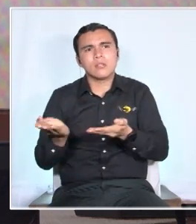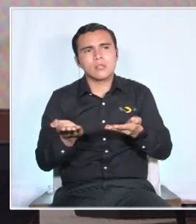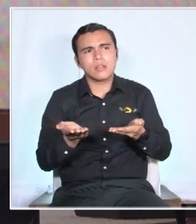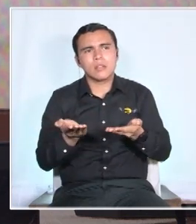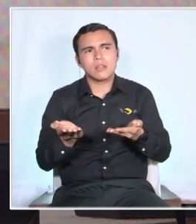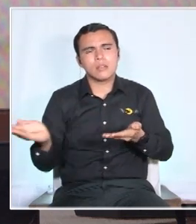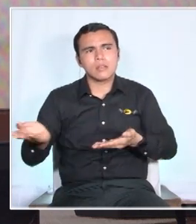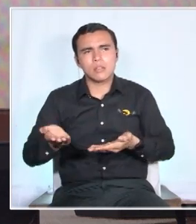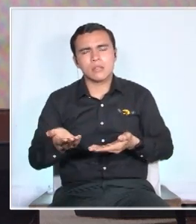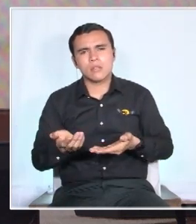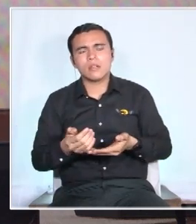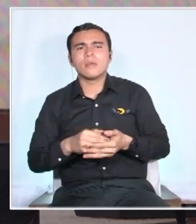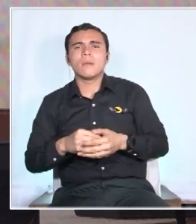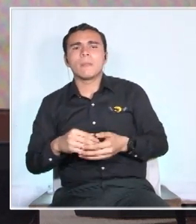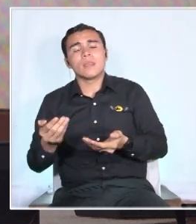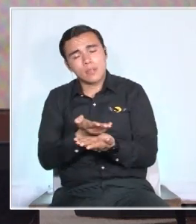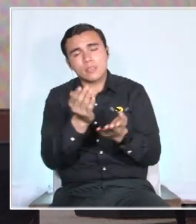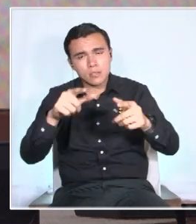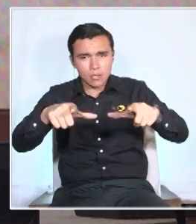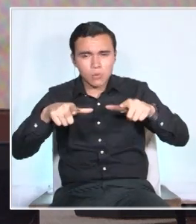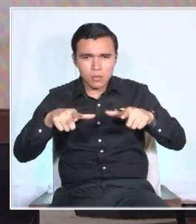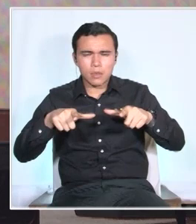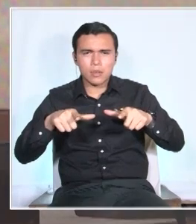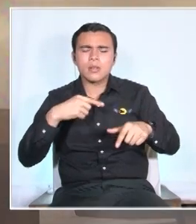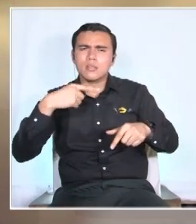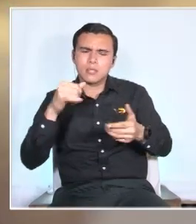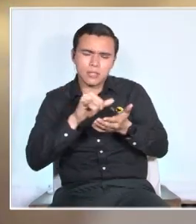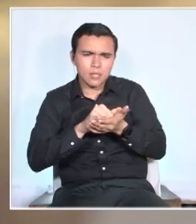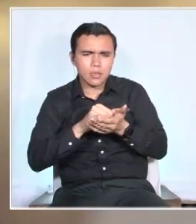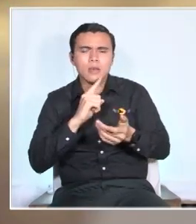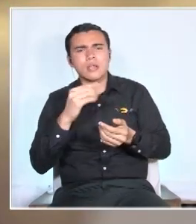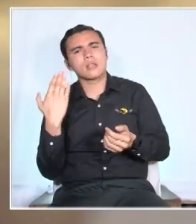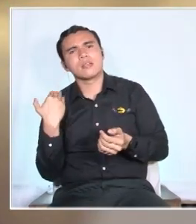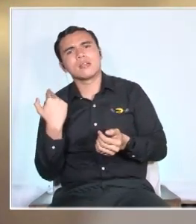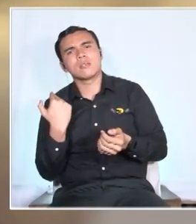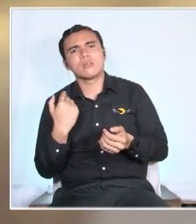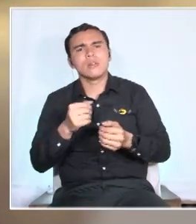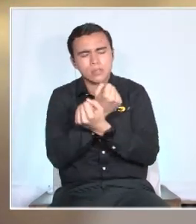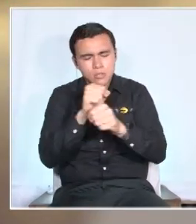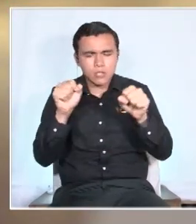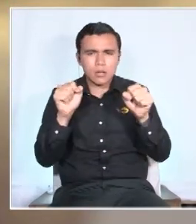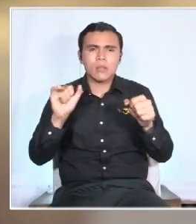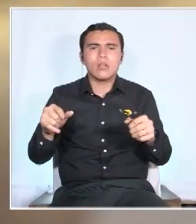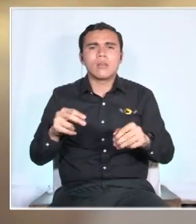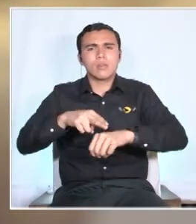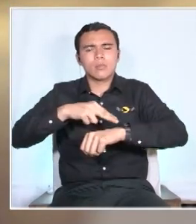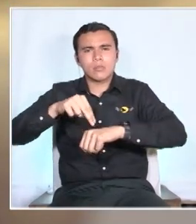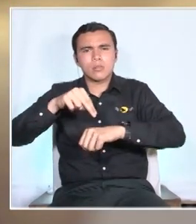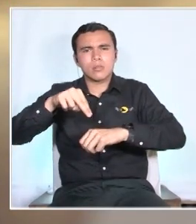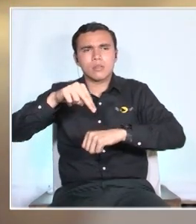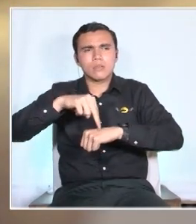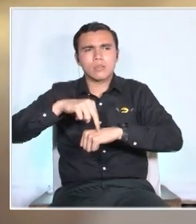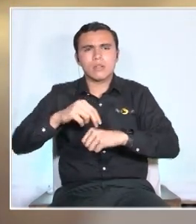Malta. En este lugar dice que, estando ya salvos, los naturales encendieron